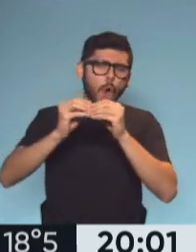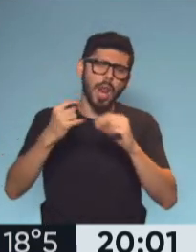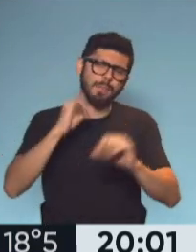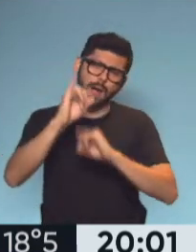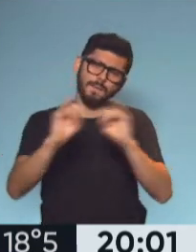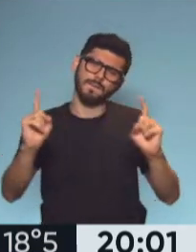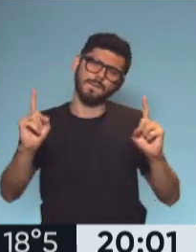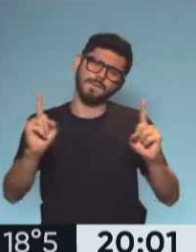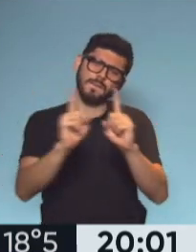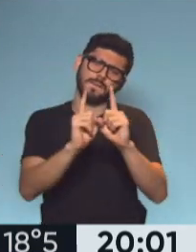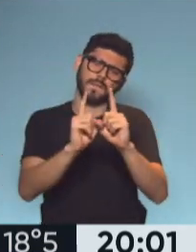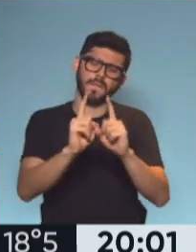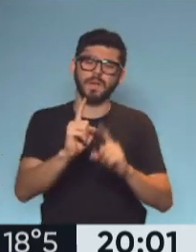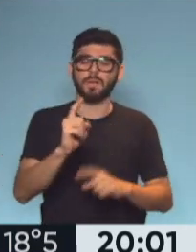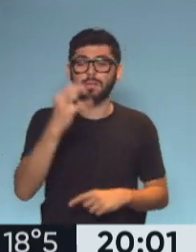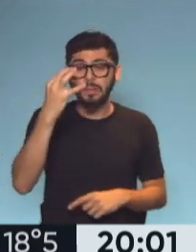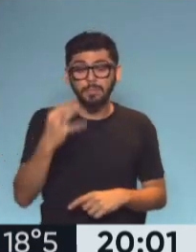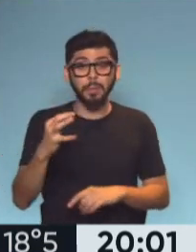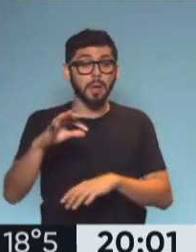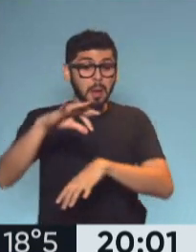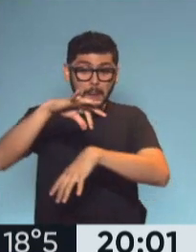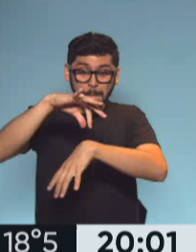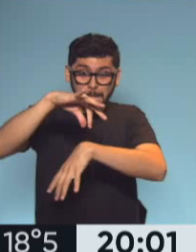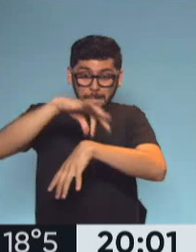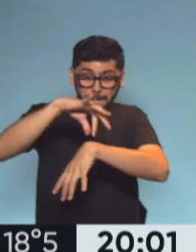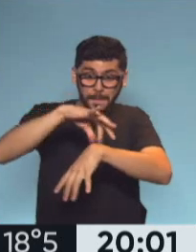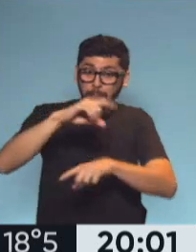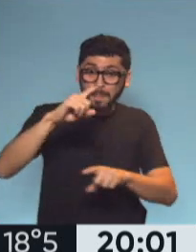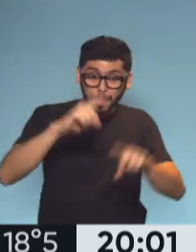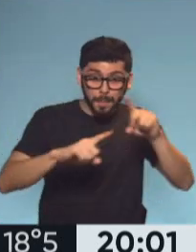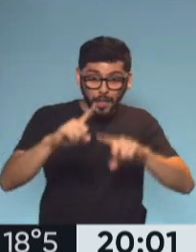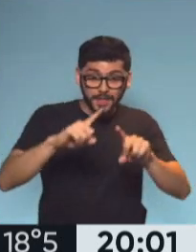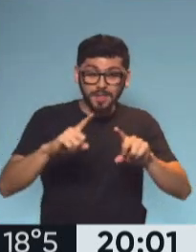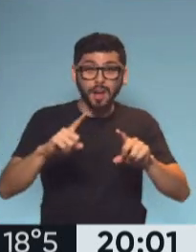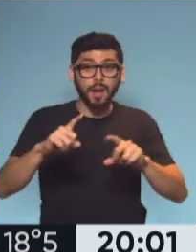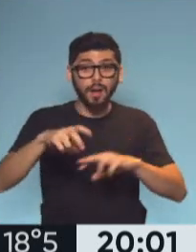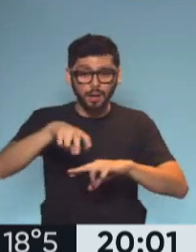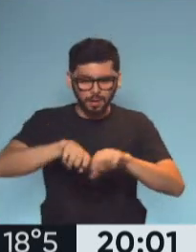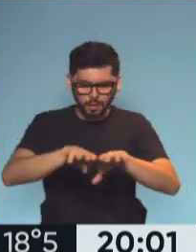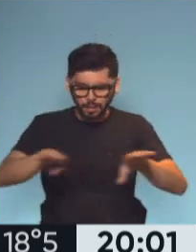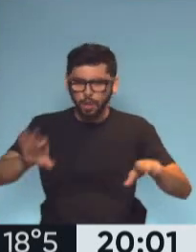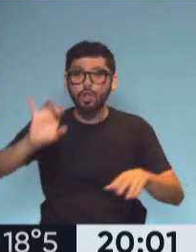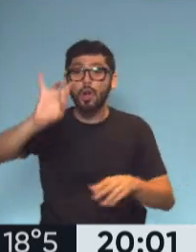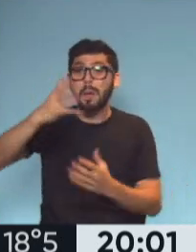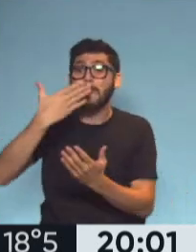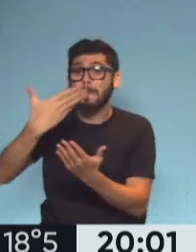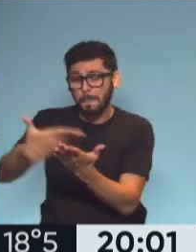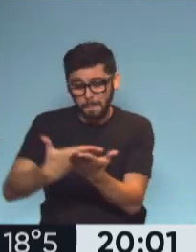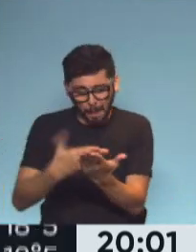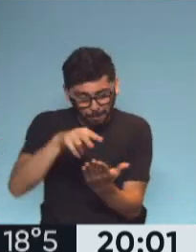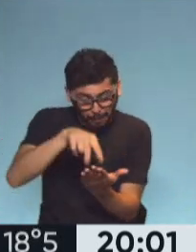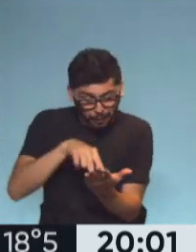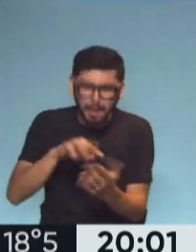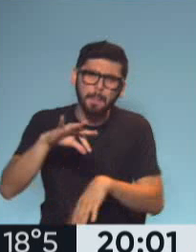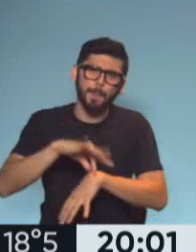Sí. No se puede hacer medicina sentado en un escritorio o mirando nada más que la estadística de otro. Cuando